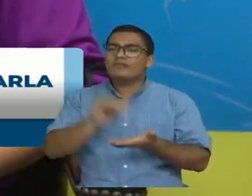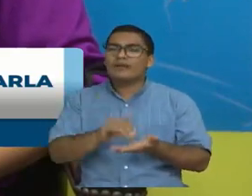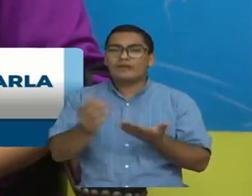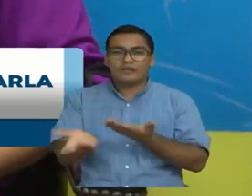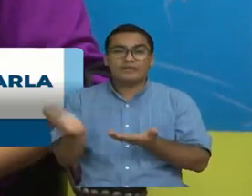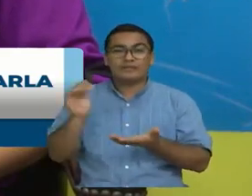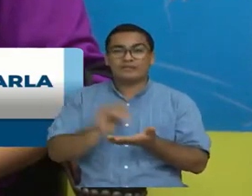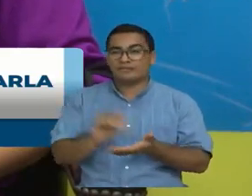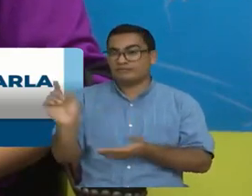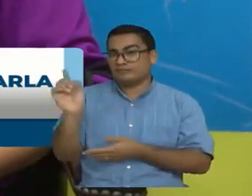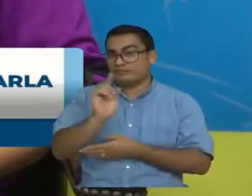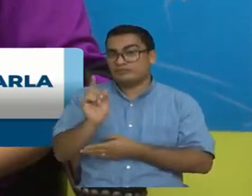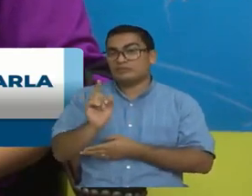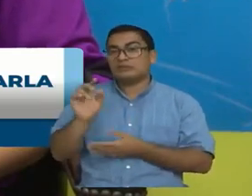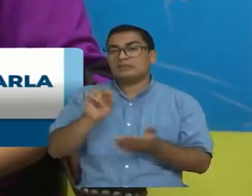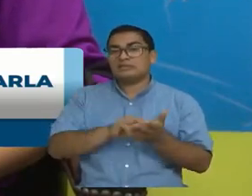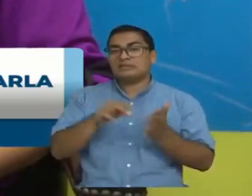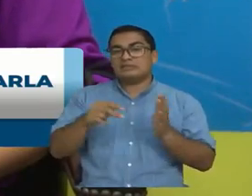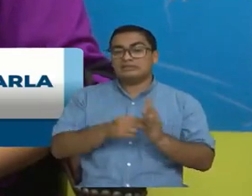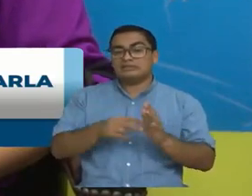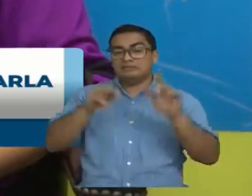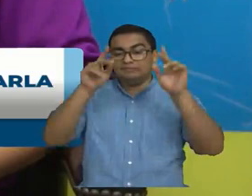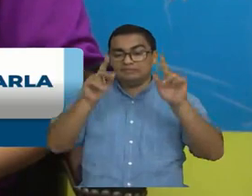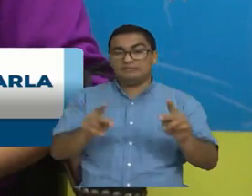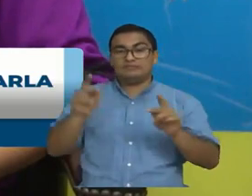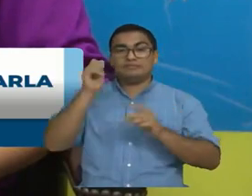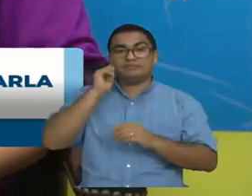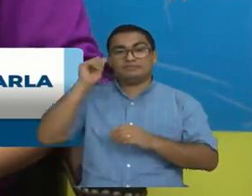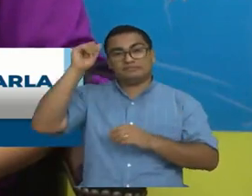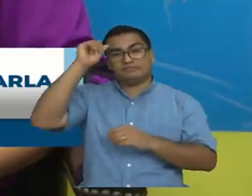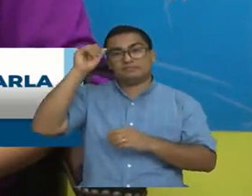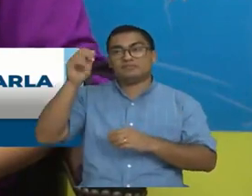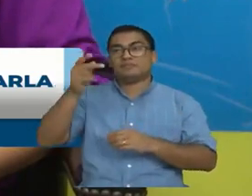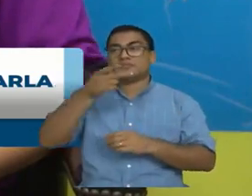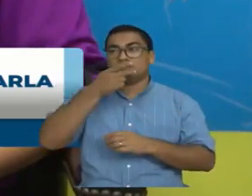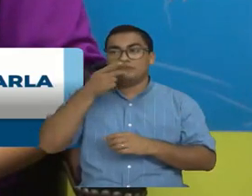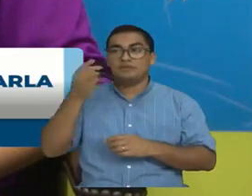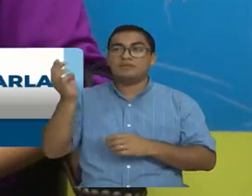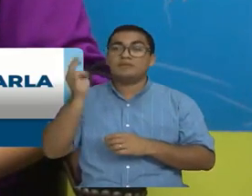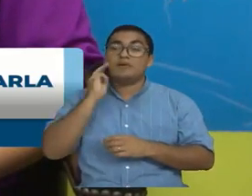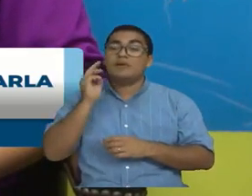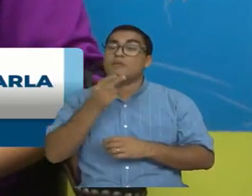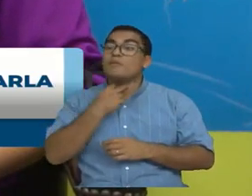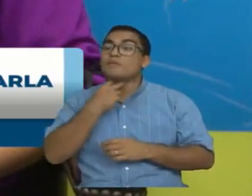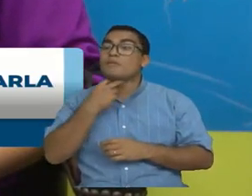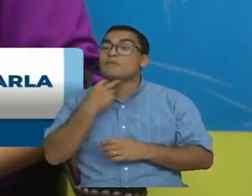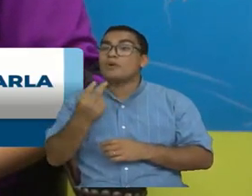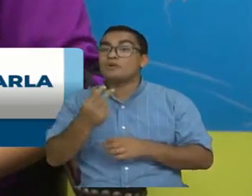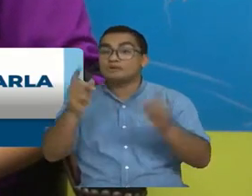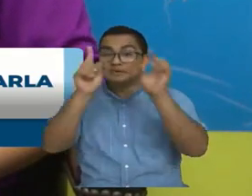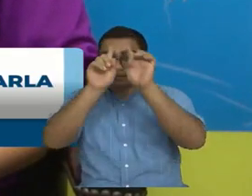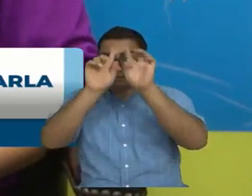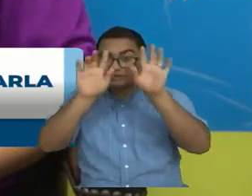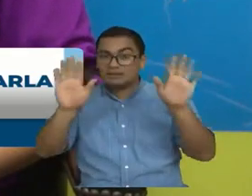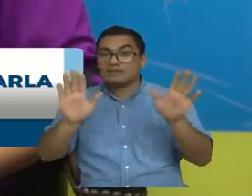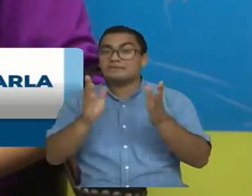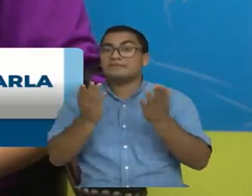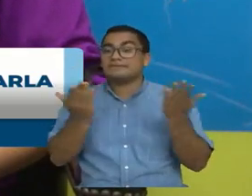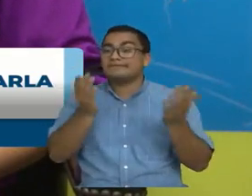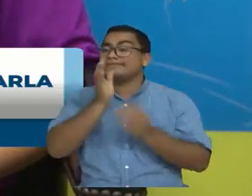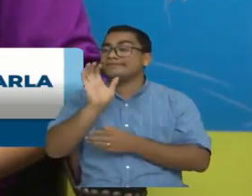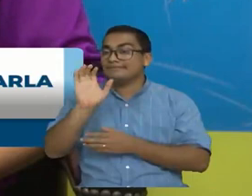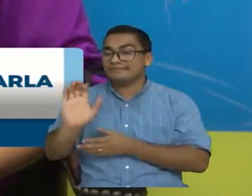repítelo, sino la persona adulta o el padre debe repetir con voz clara, ¿verdad?, para que el